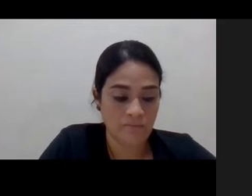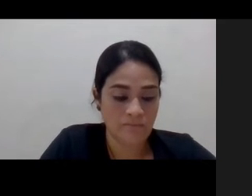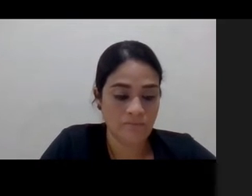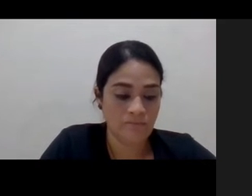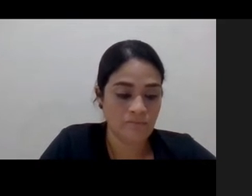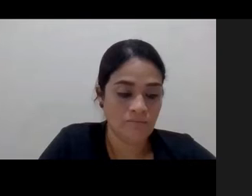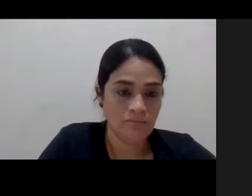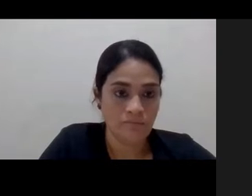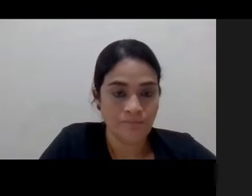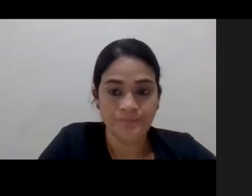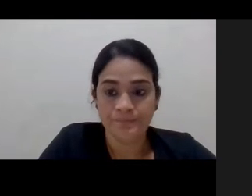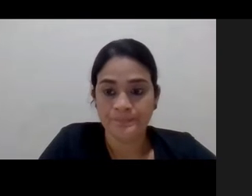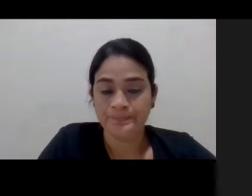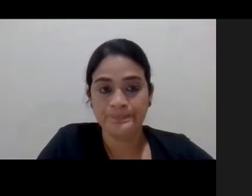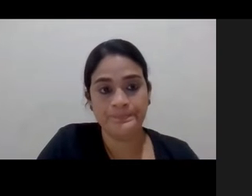Algo pasó.